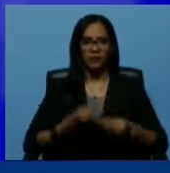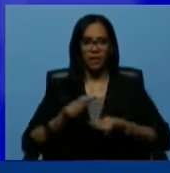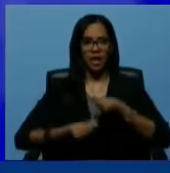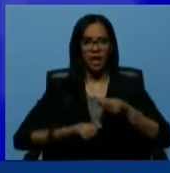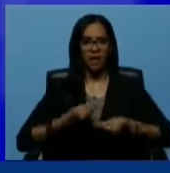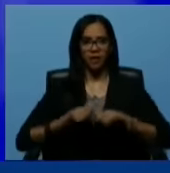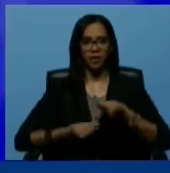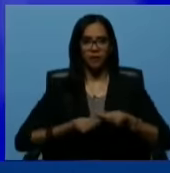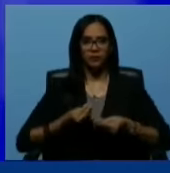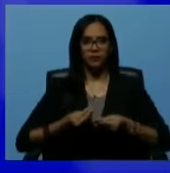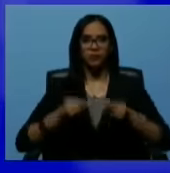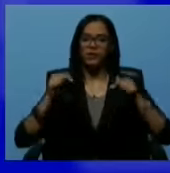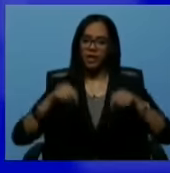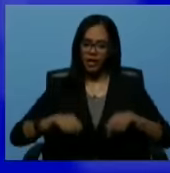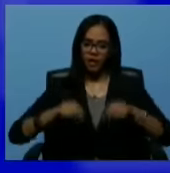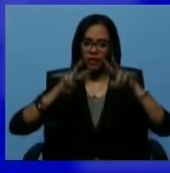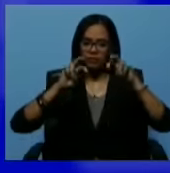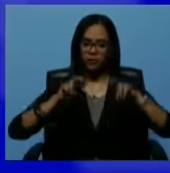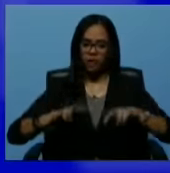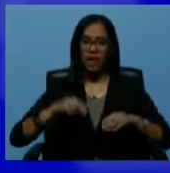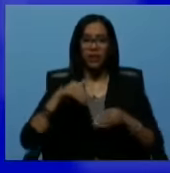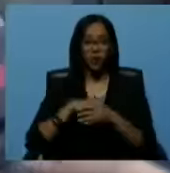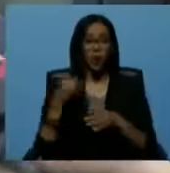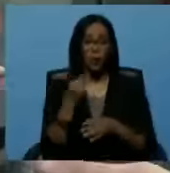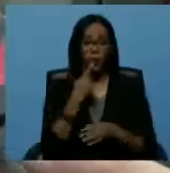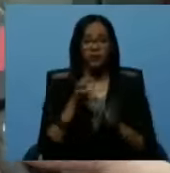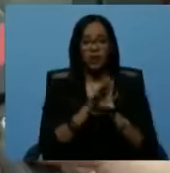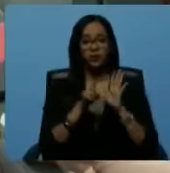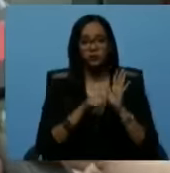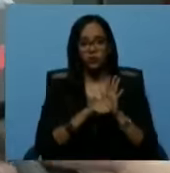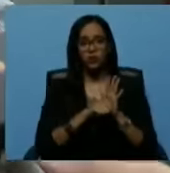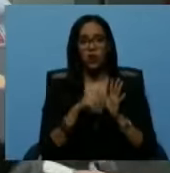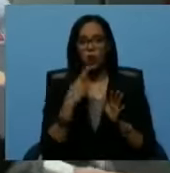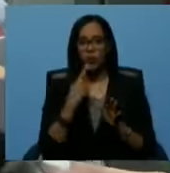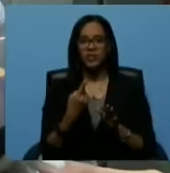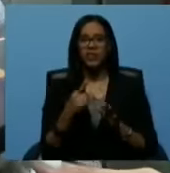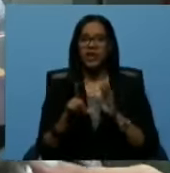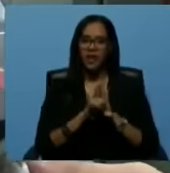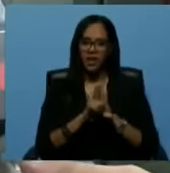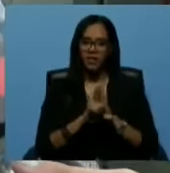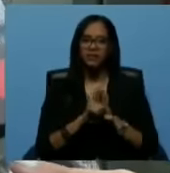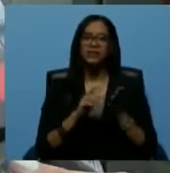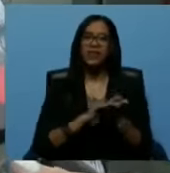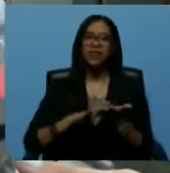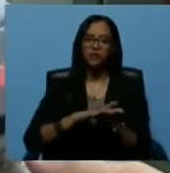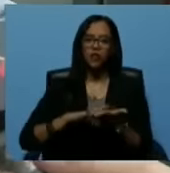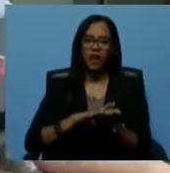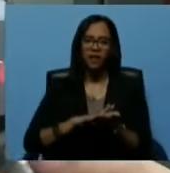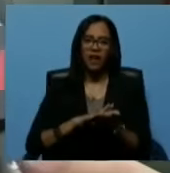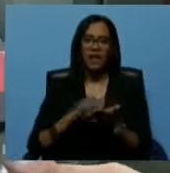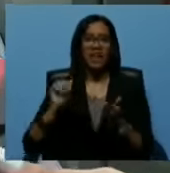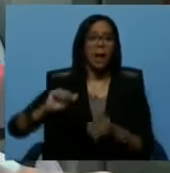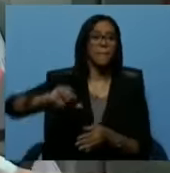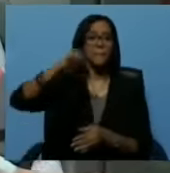este contencioso electoral, como dice la Constitución, como dice la ley, se resuelva en la máxima instancia que